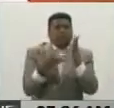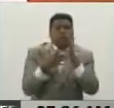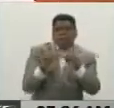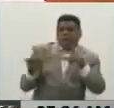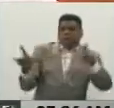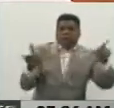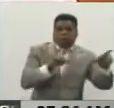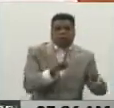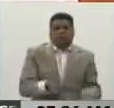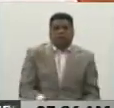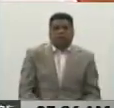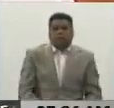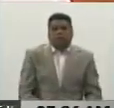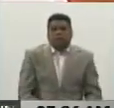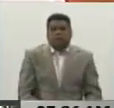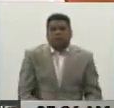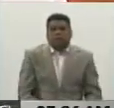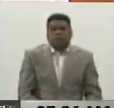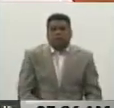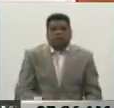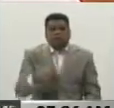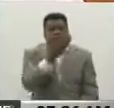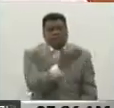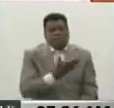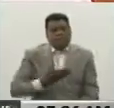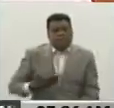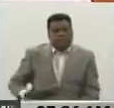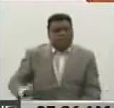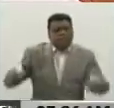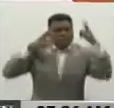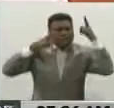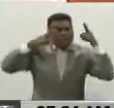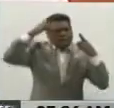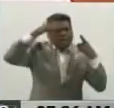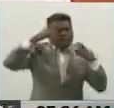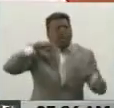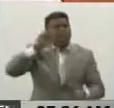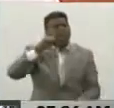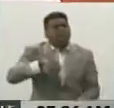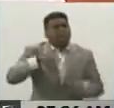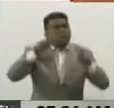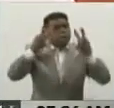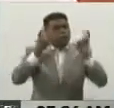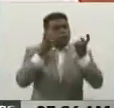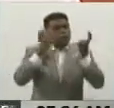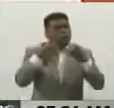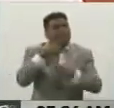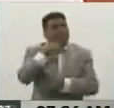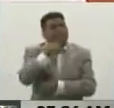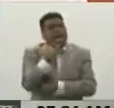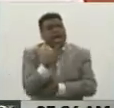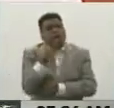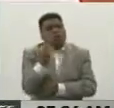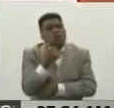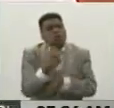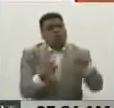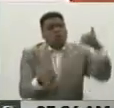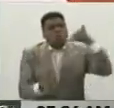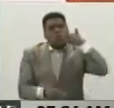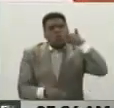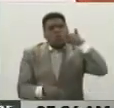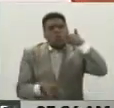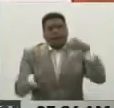está. El presidente Chávez siempre vio como un tema estratégico, por ejemplo, la nacionalización de CanTV, porque a través de